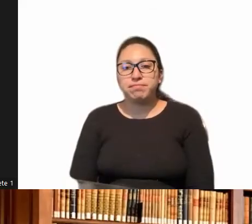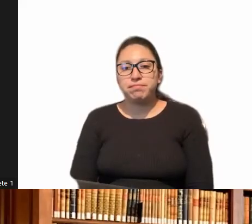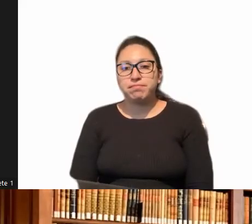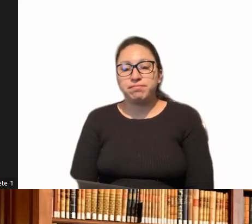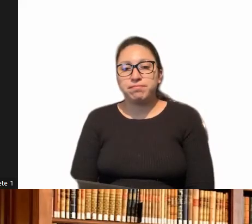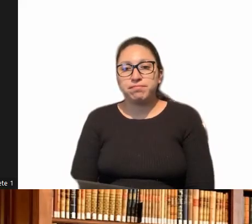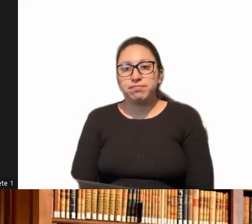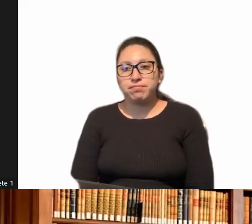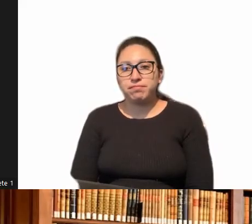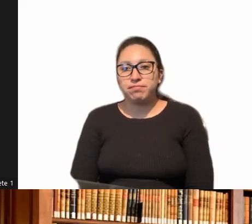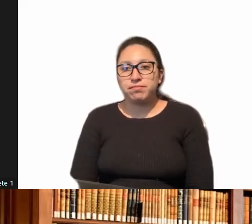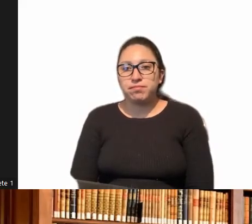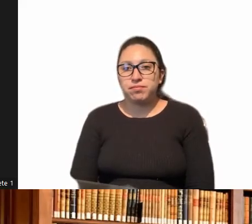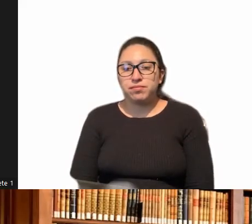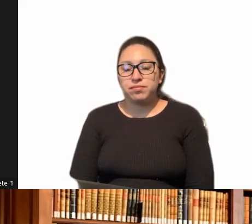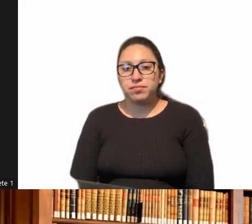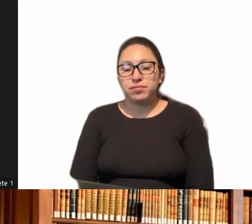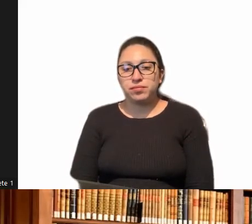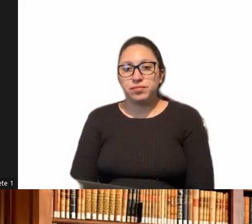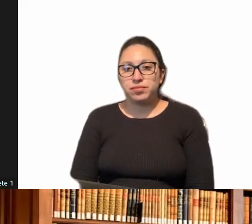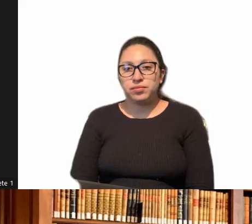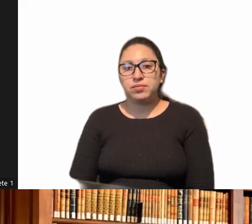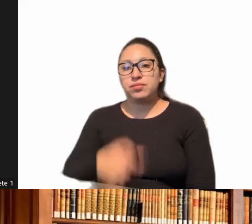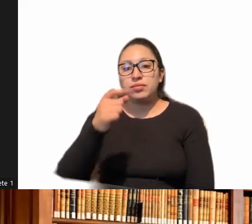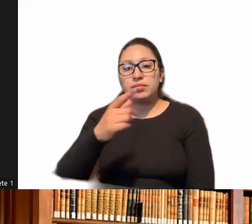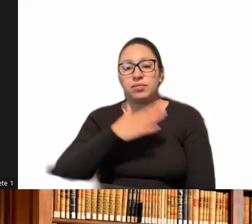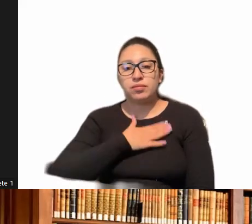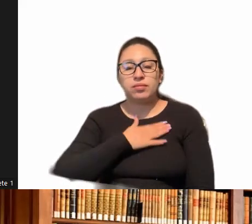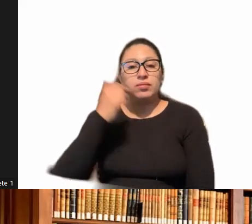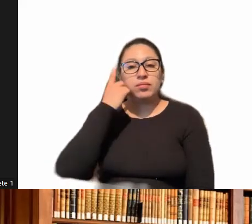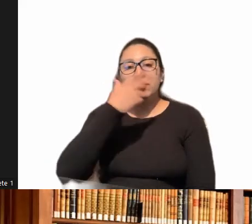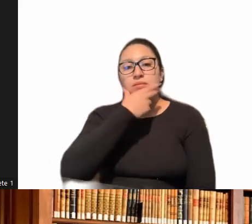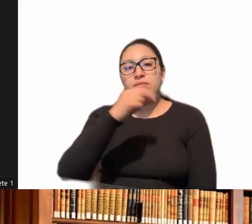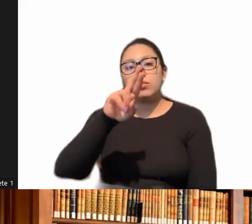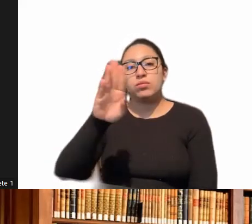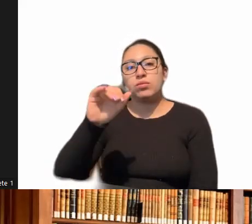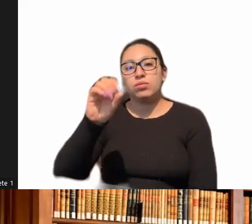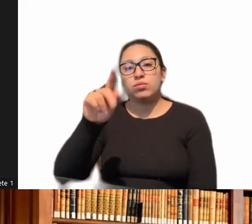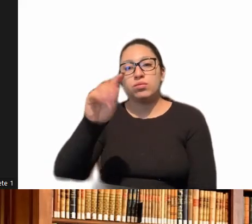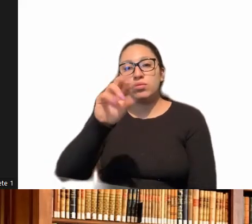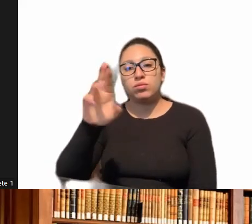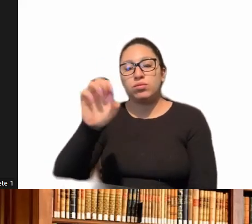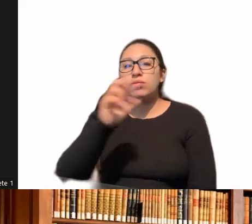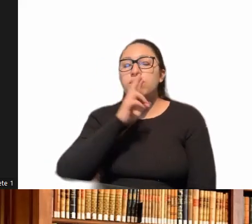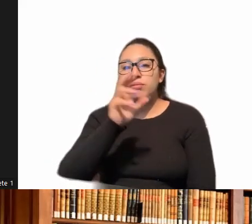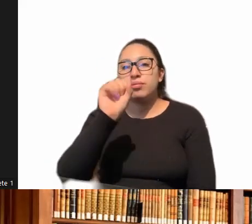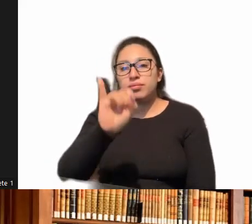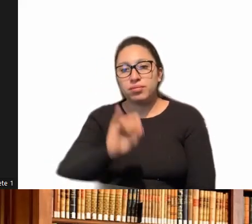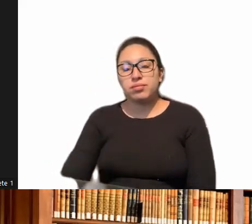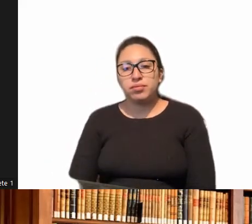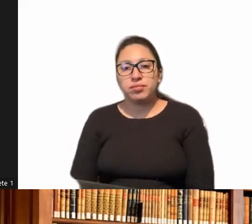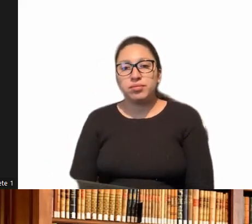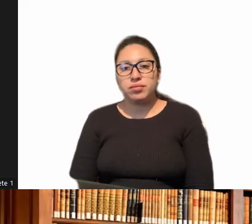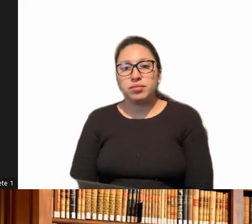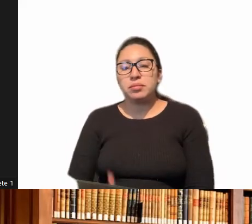Gracias, diputado. Y el de la voz, diputado Ricardo Rubio Torres, en pro. Diputada presidenta,